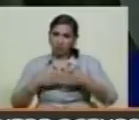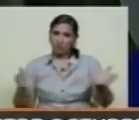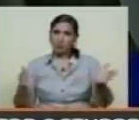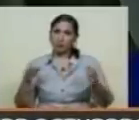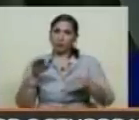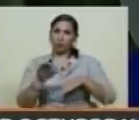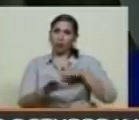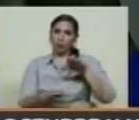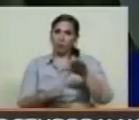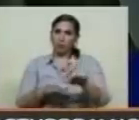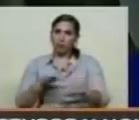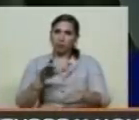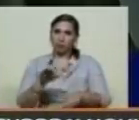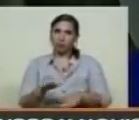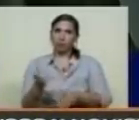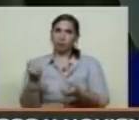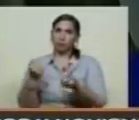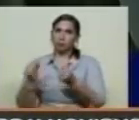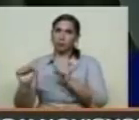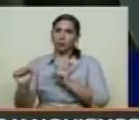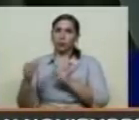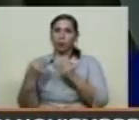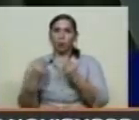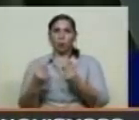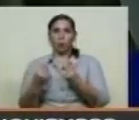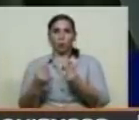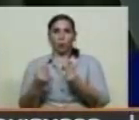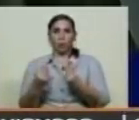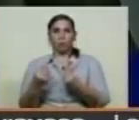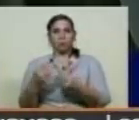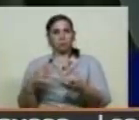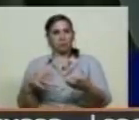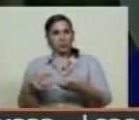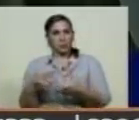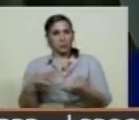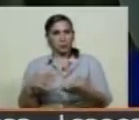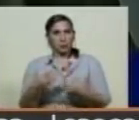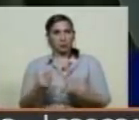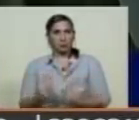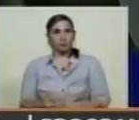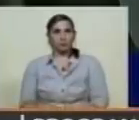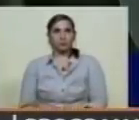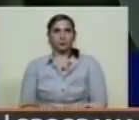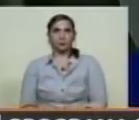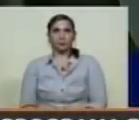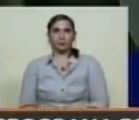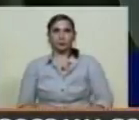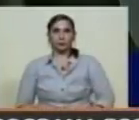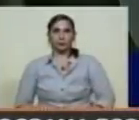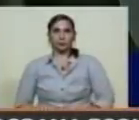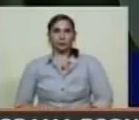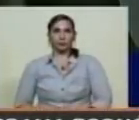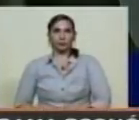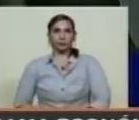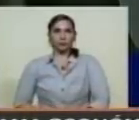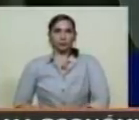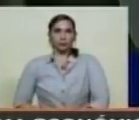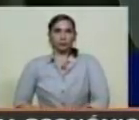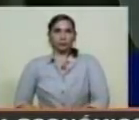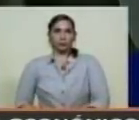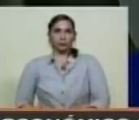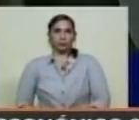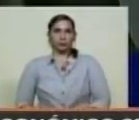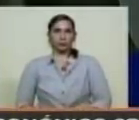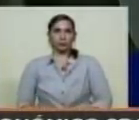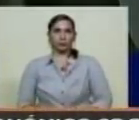evitando venir con recetas que llevan a callejones sin salida a la esperanza de los pueblos. Venimos entonces,